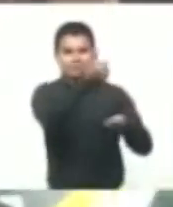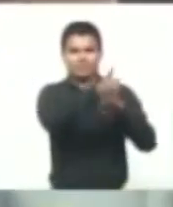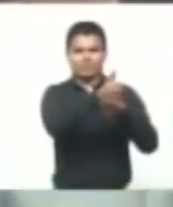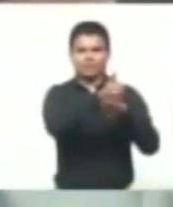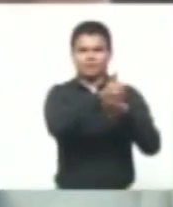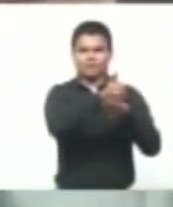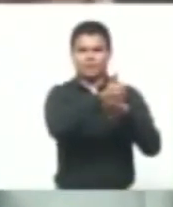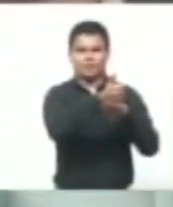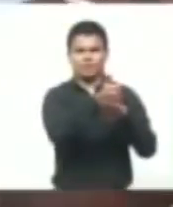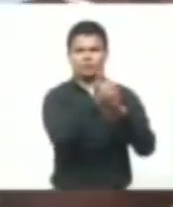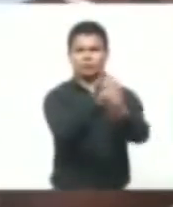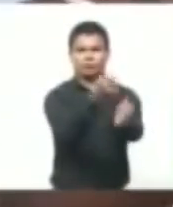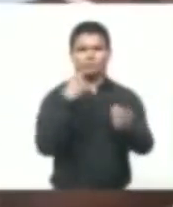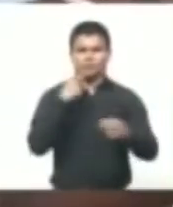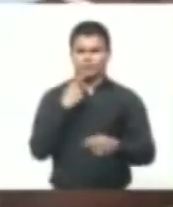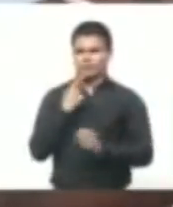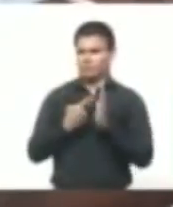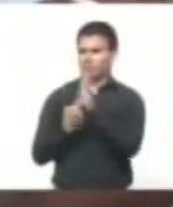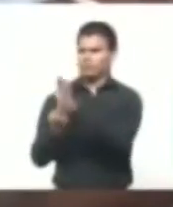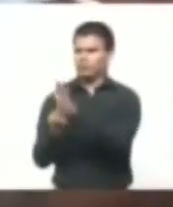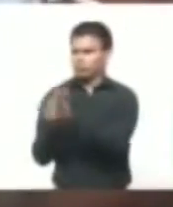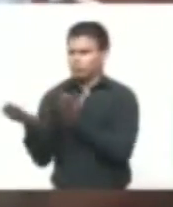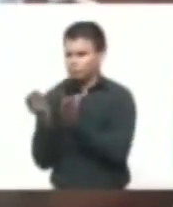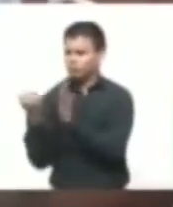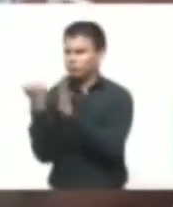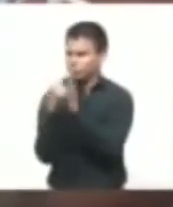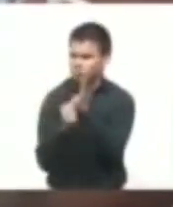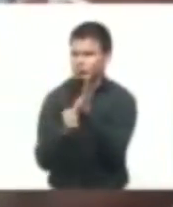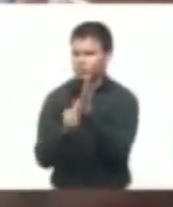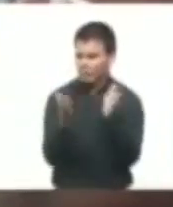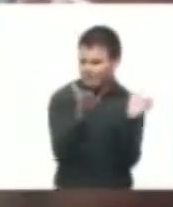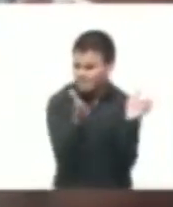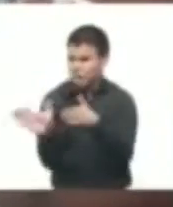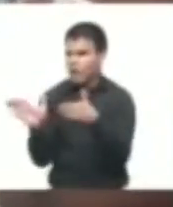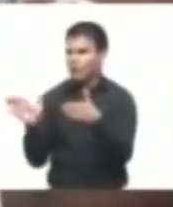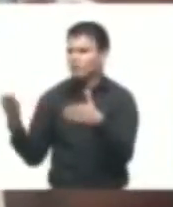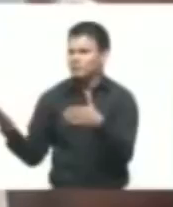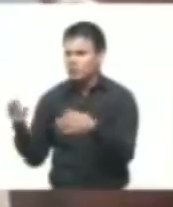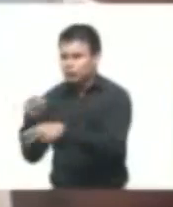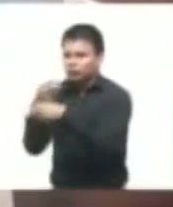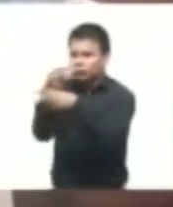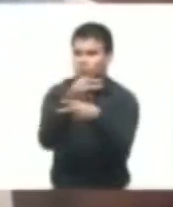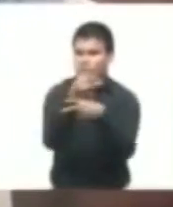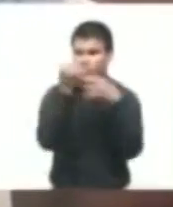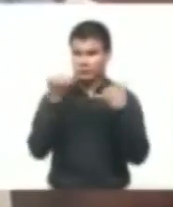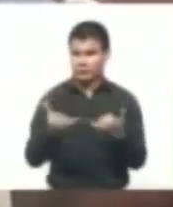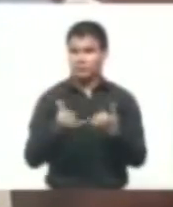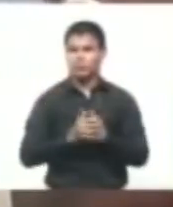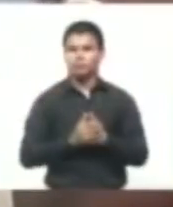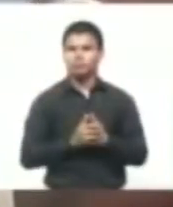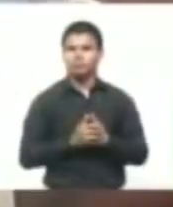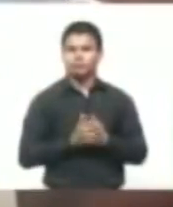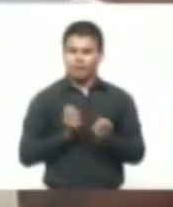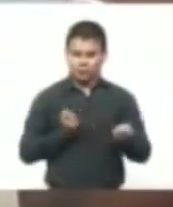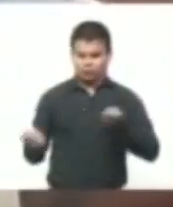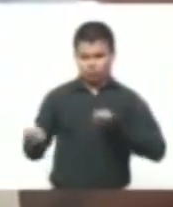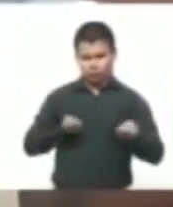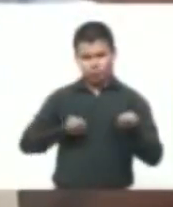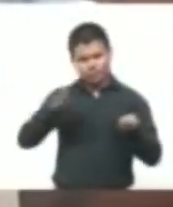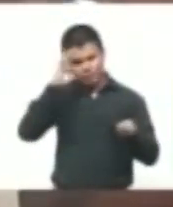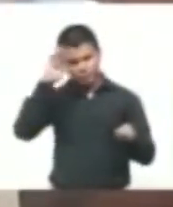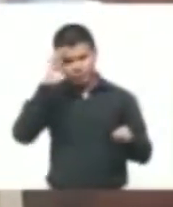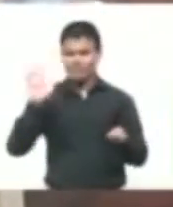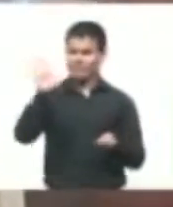de la seguridad de los guajiros. Que nuestra gestión como Policía Nacional permita que este departamento